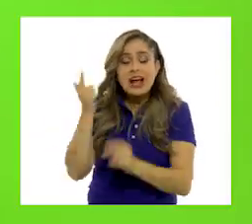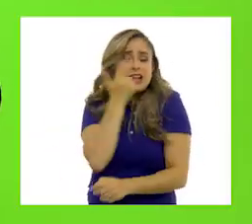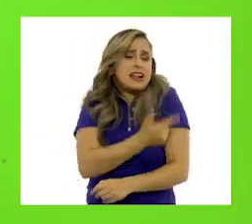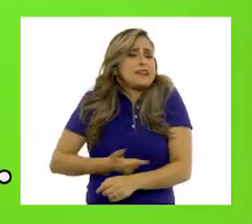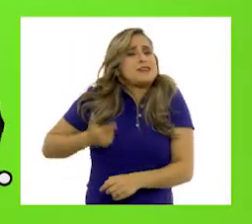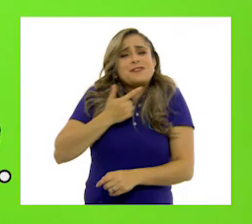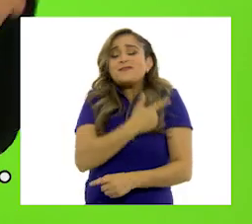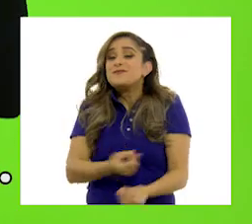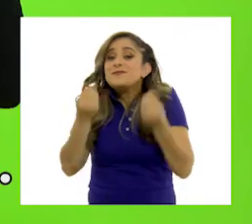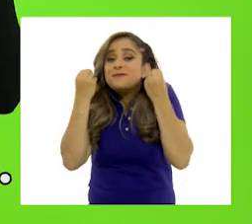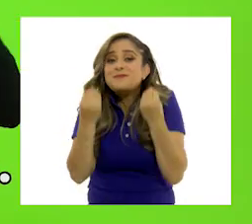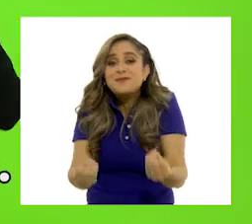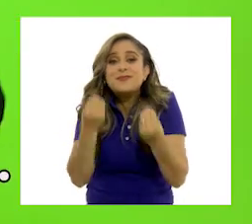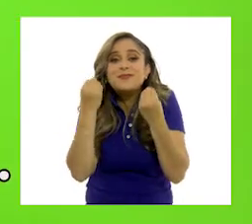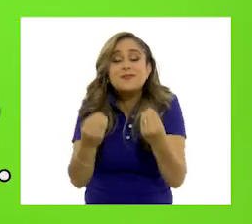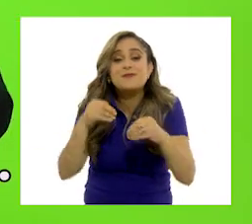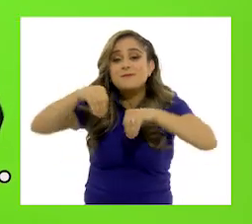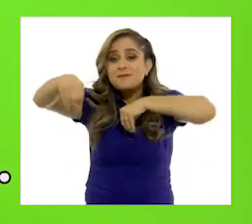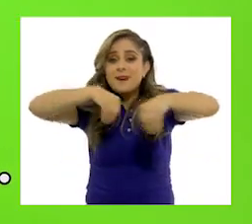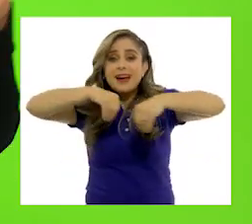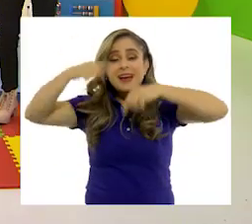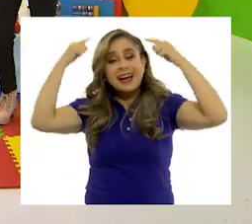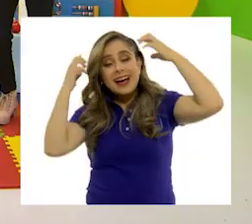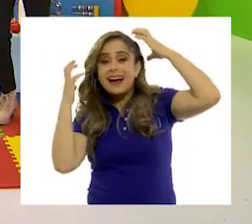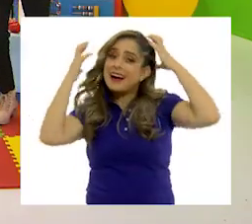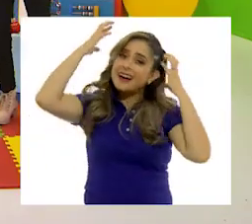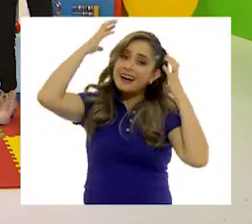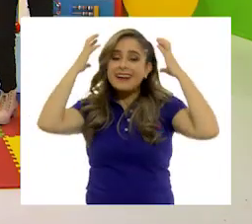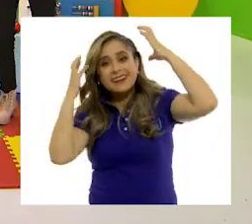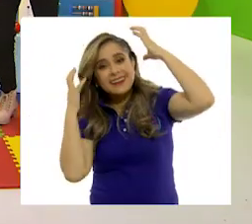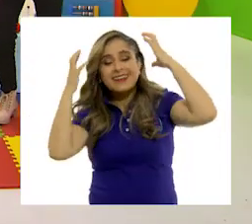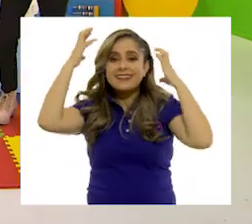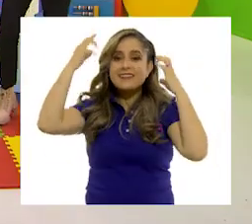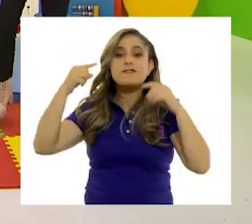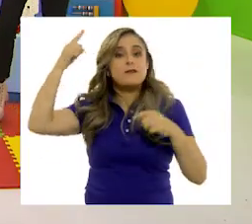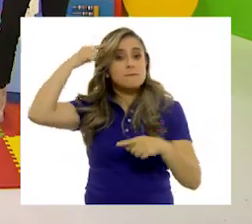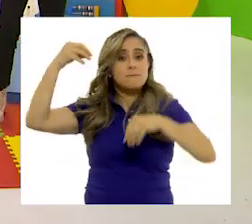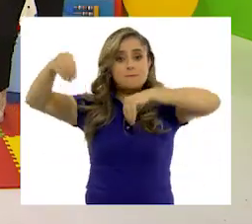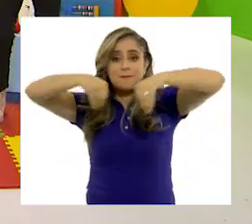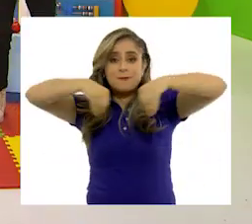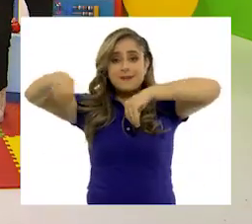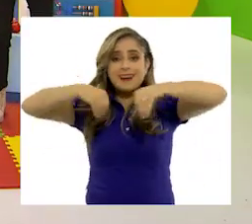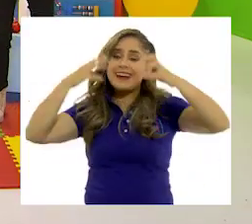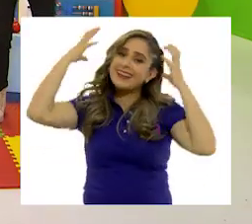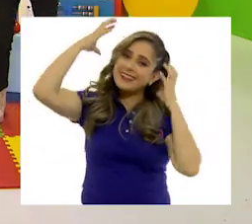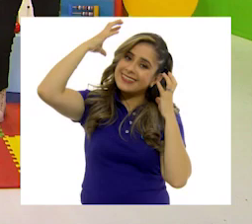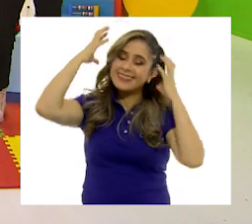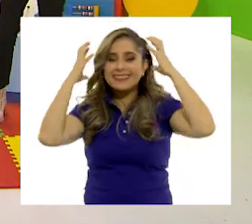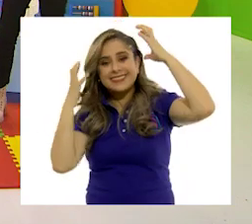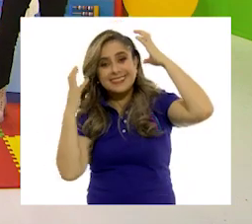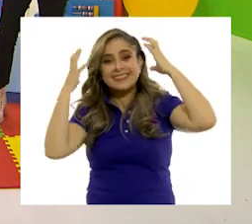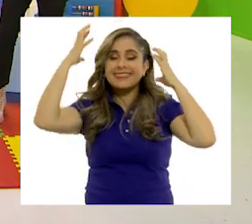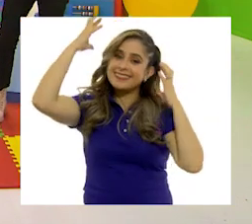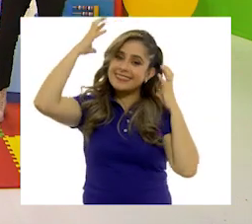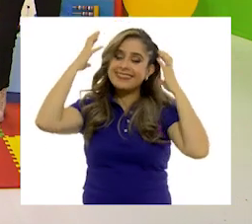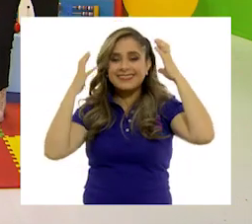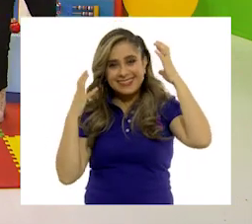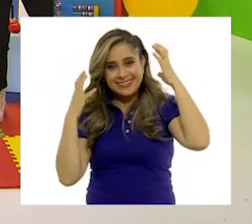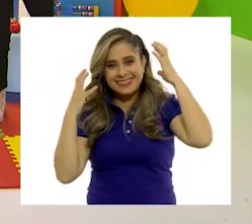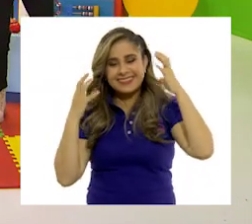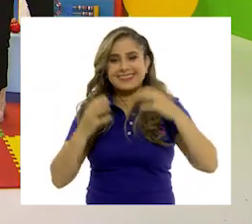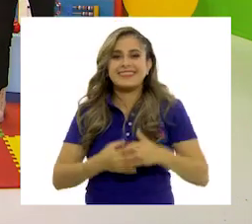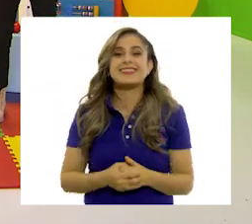gusta tanto que mueve la cabeza. Así, así, así, la cabeza mueve así. Así,